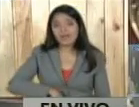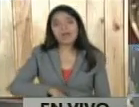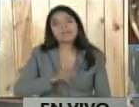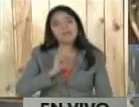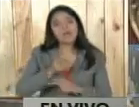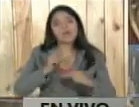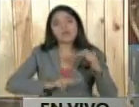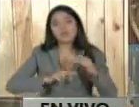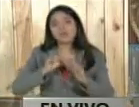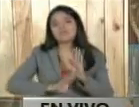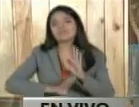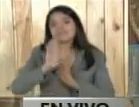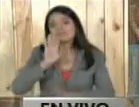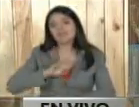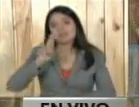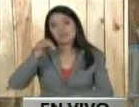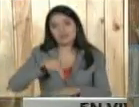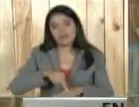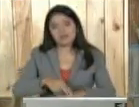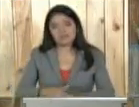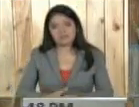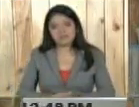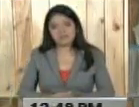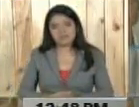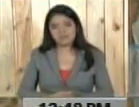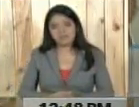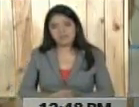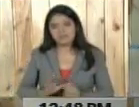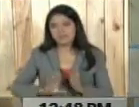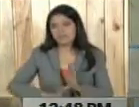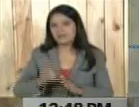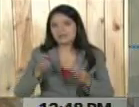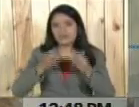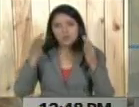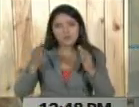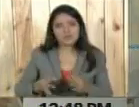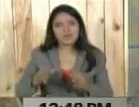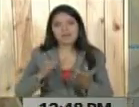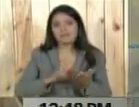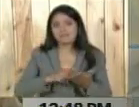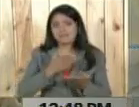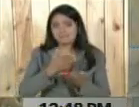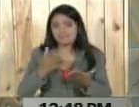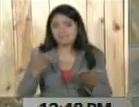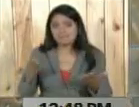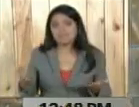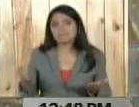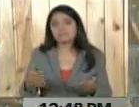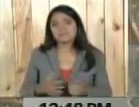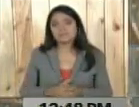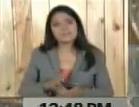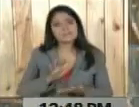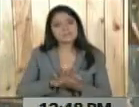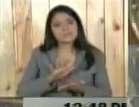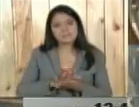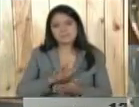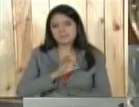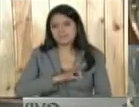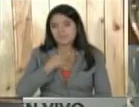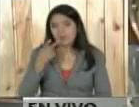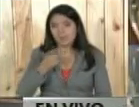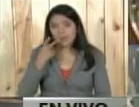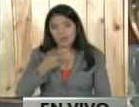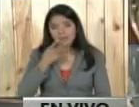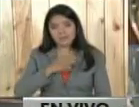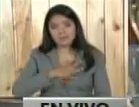construir la prosperidad nacional, a construir la seguridad social, a construir la estabilidad política, a